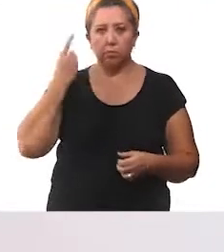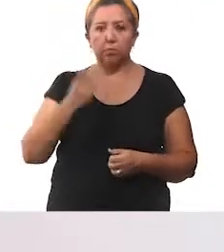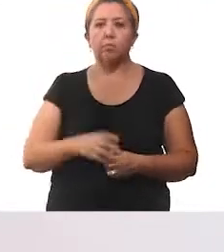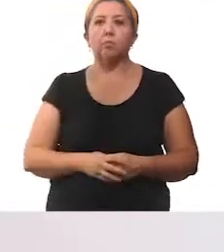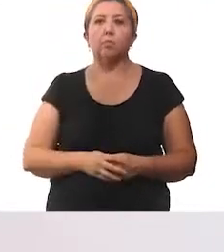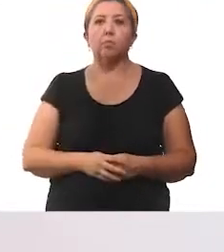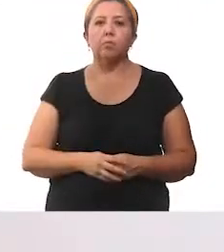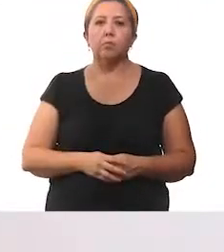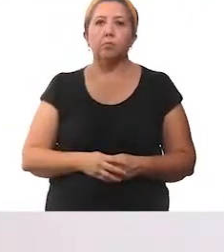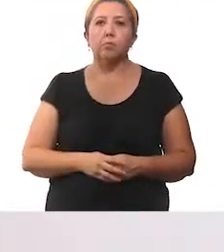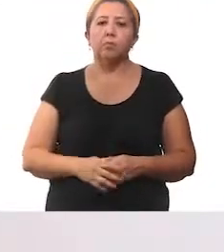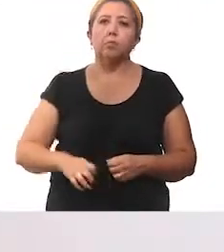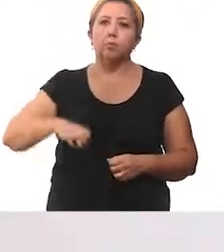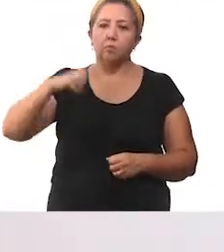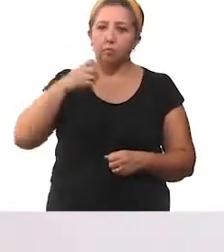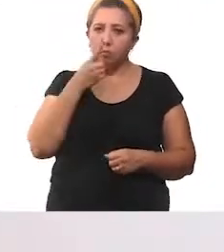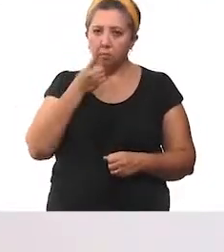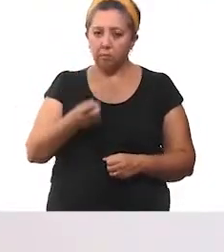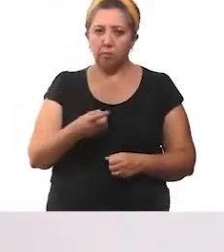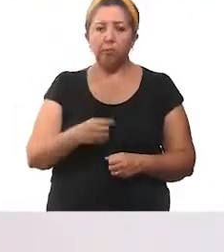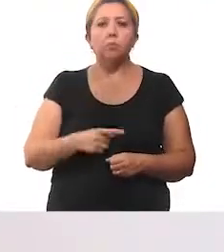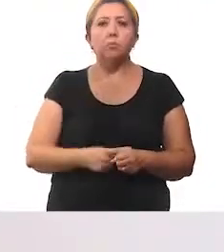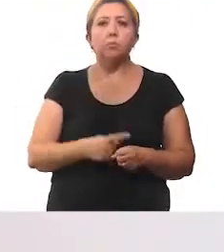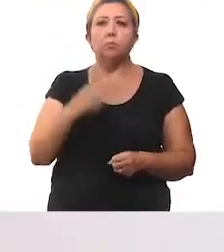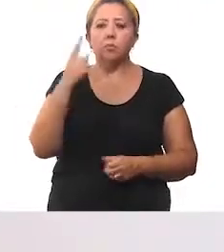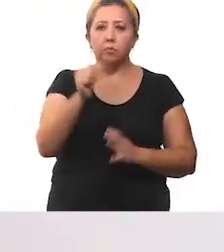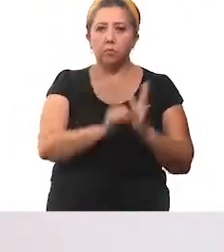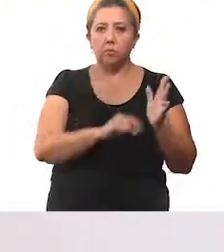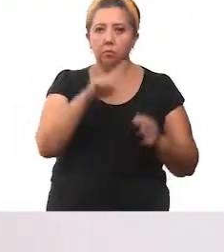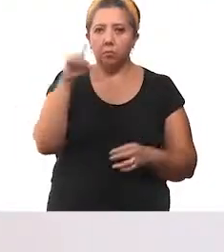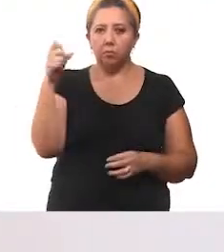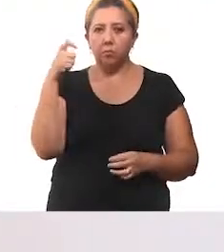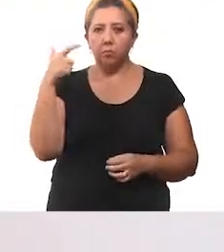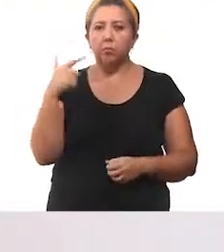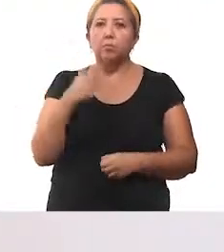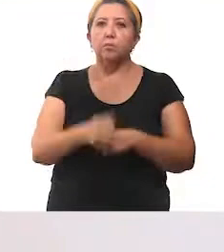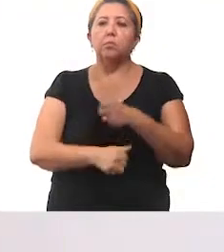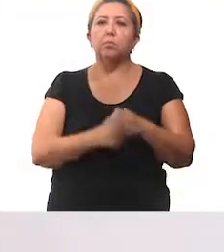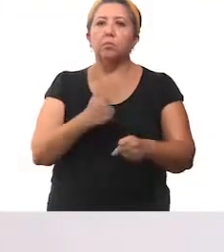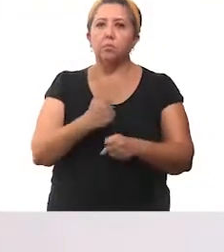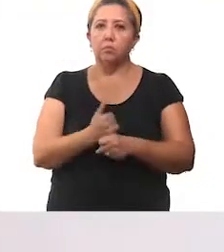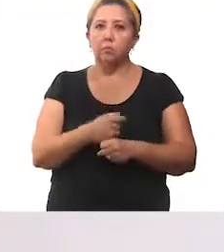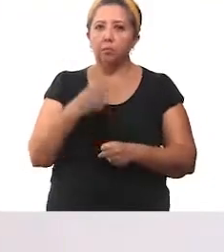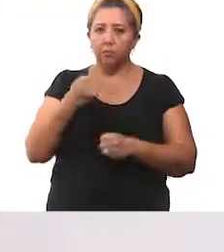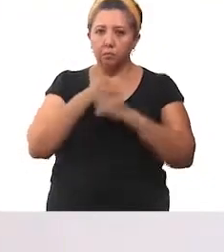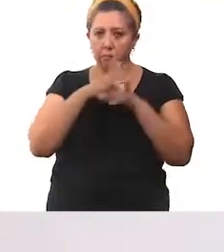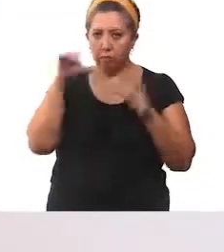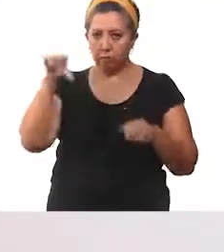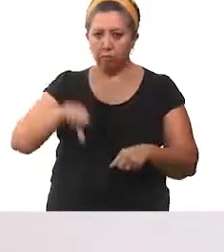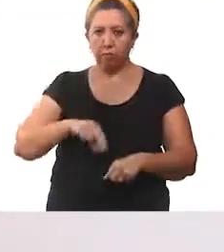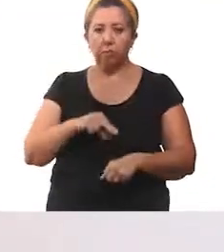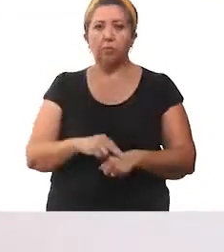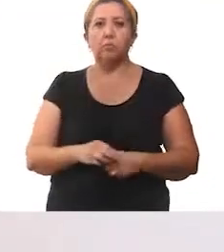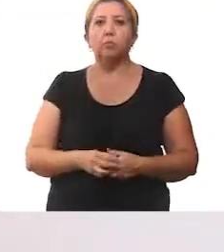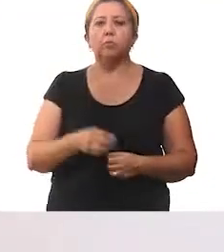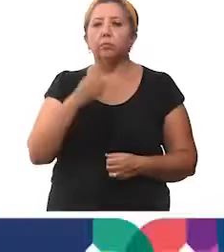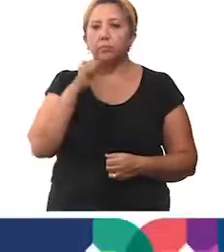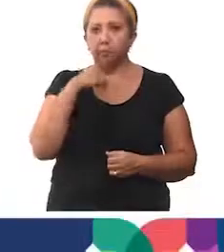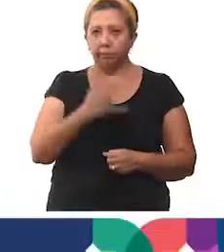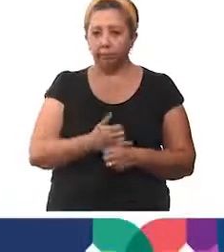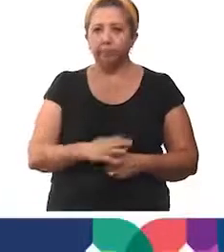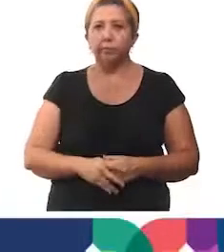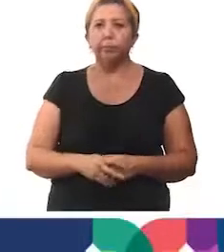de diagnóstico. El rango de edad de los casos es de 1 mes a 107 años. Ese es el informe del día de hoy,